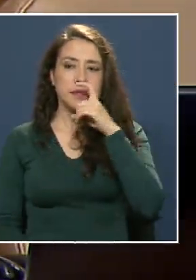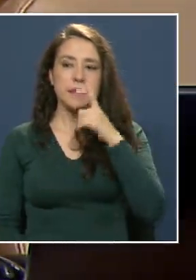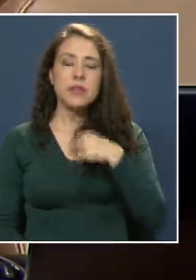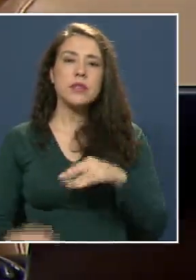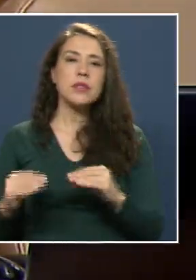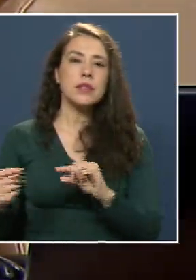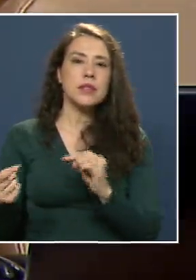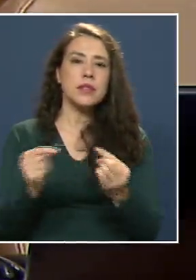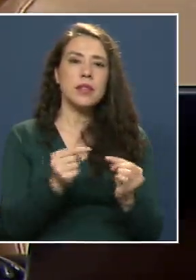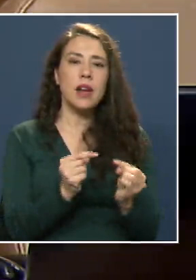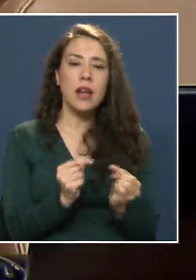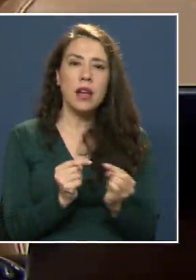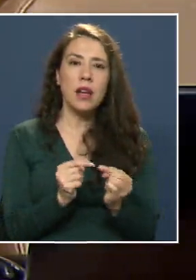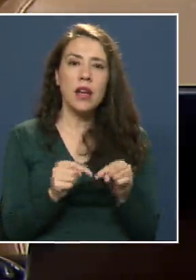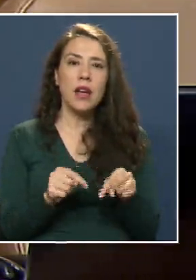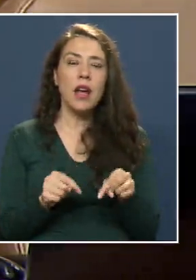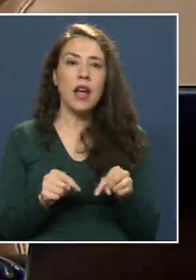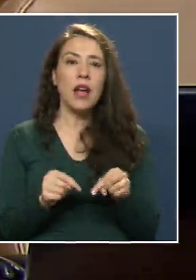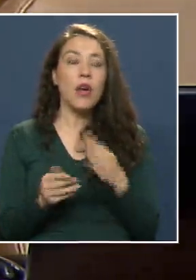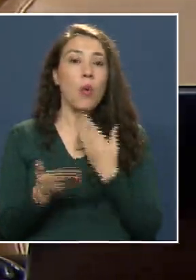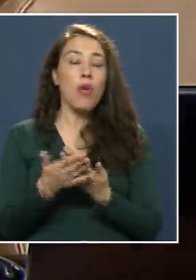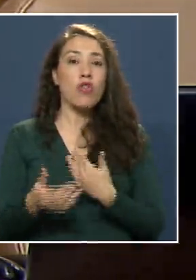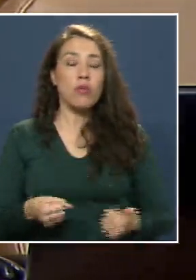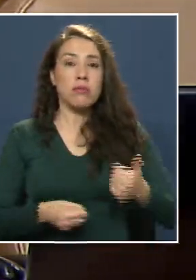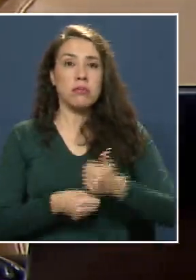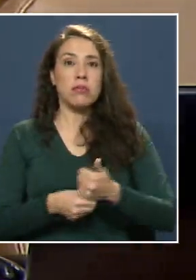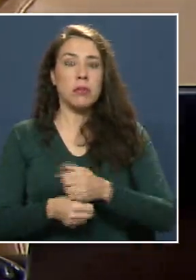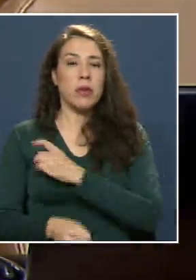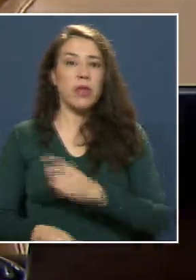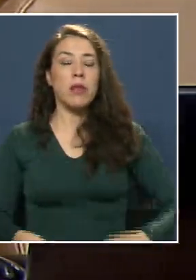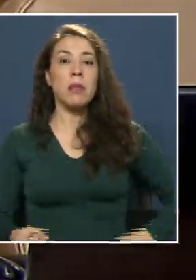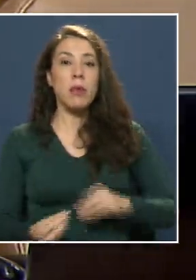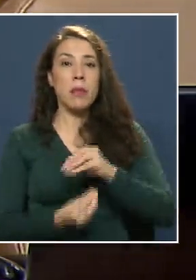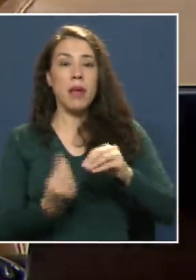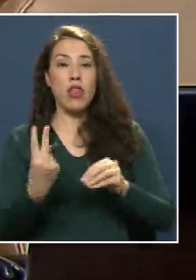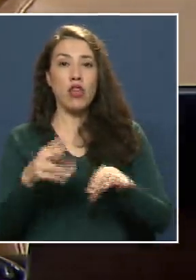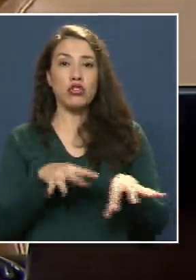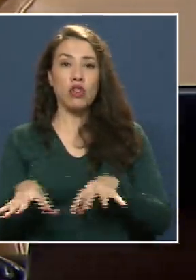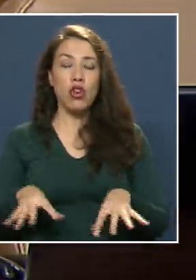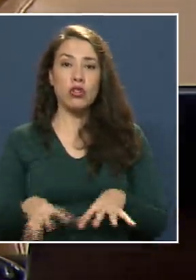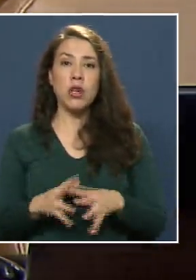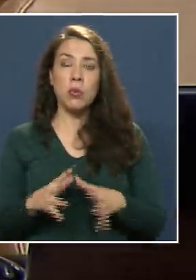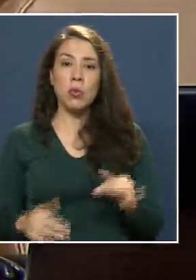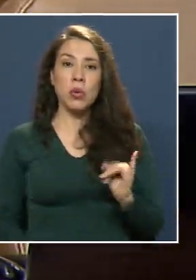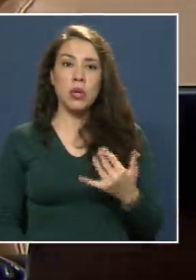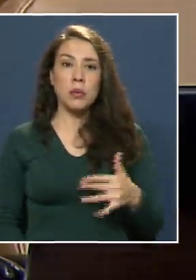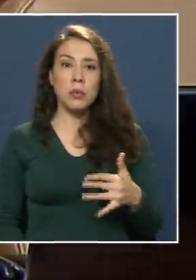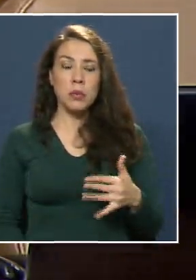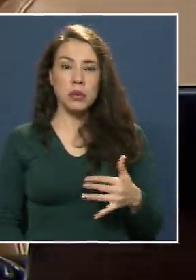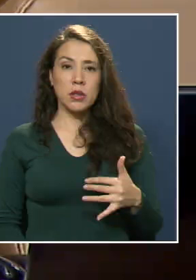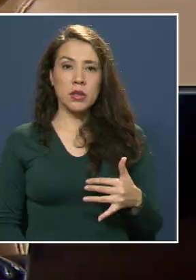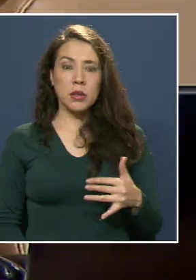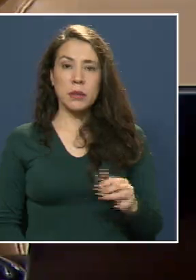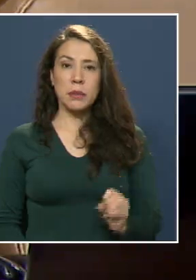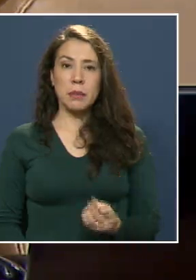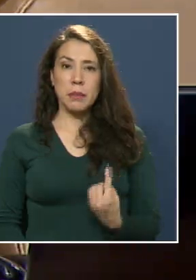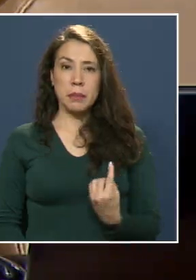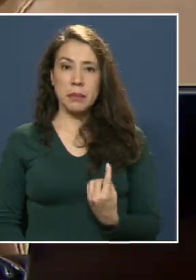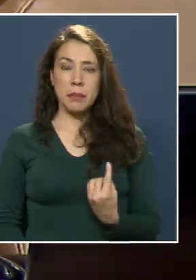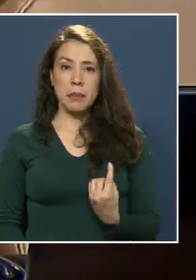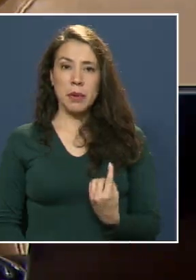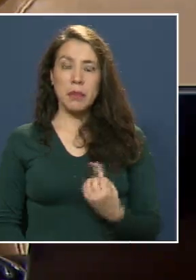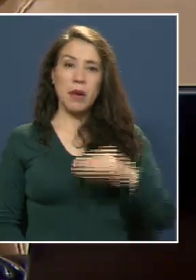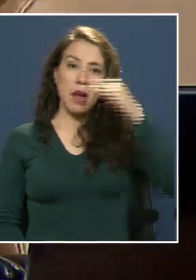discutir desde que soy parlamentario. Porque efectivamente se entremezclan dos cosas que en lo personal son muy relevantes. Primero, obviamente,